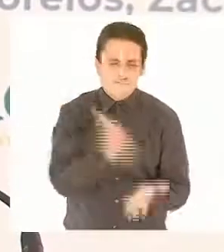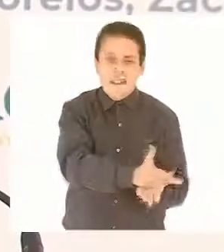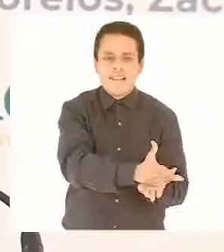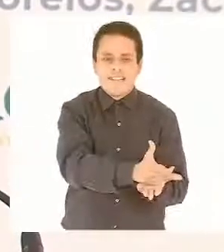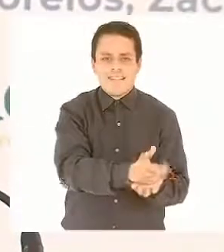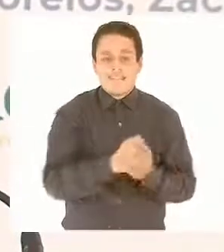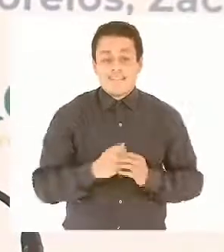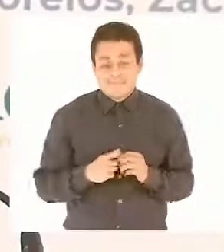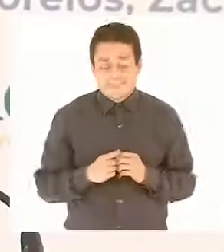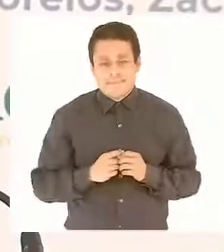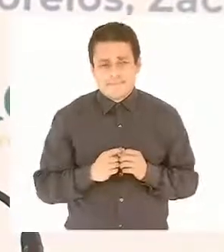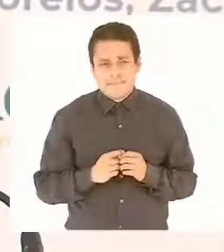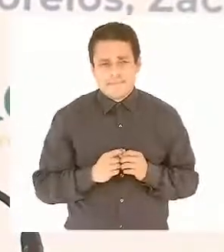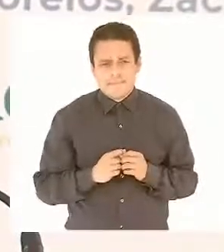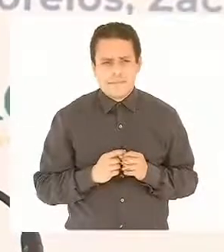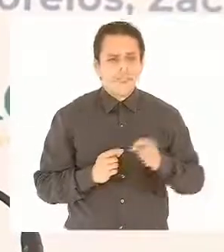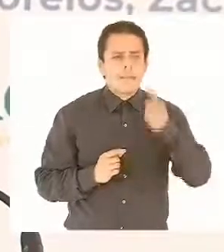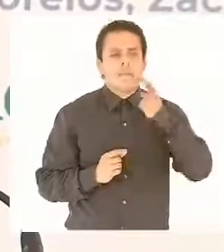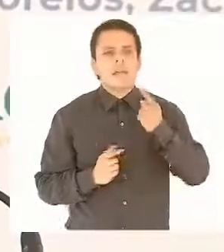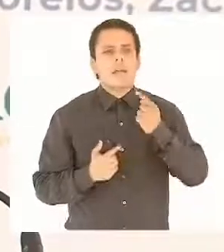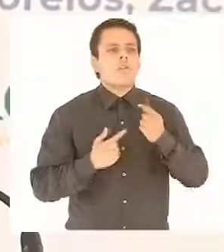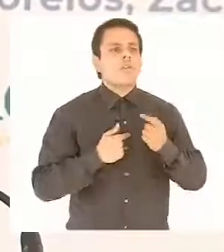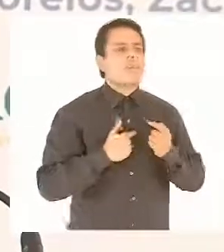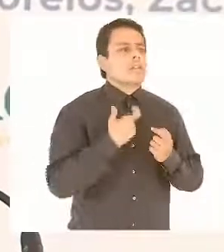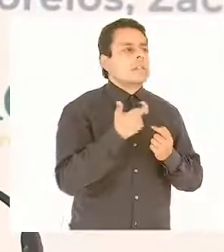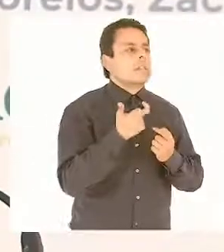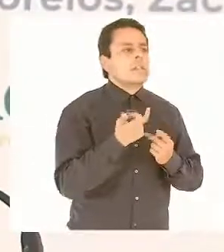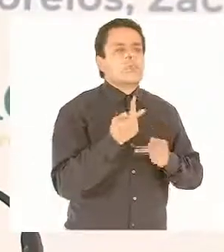Ya ve cómo consigue el dinero,